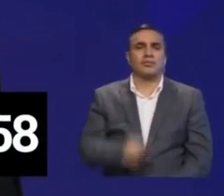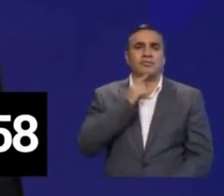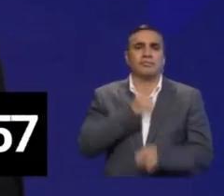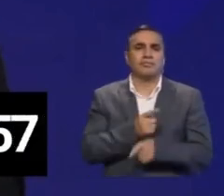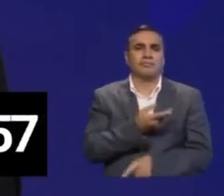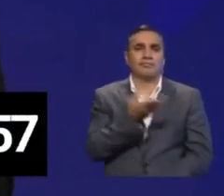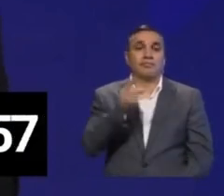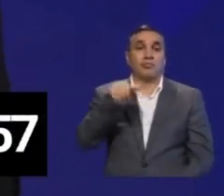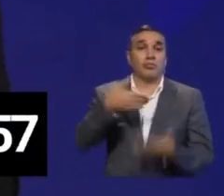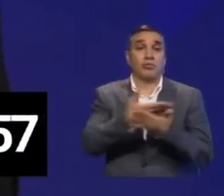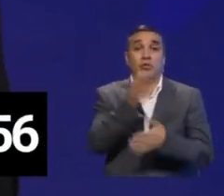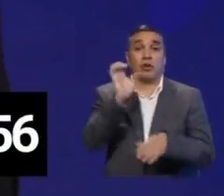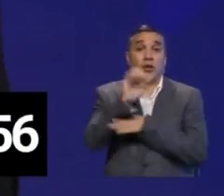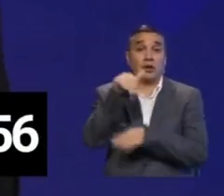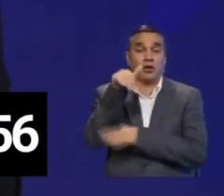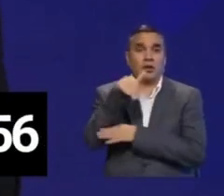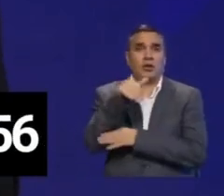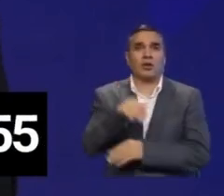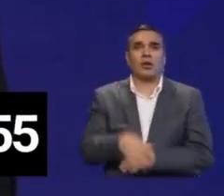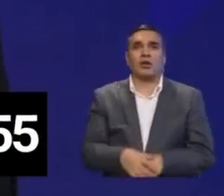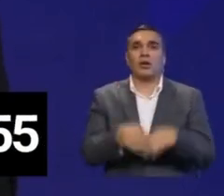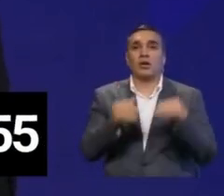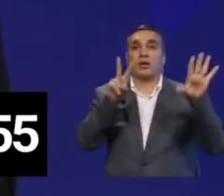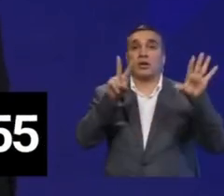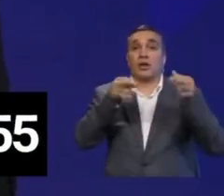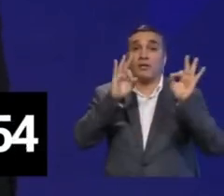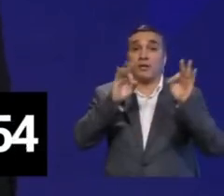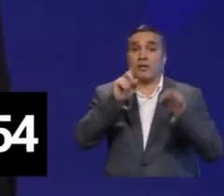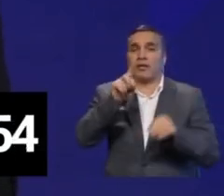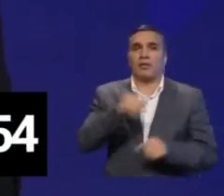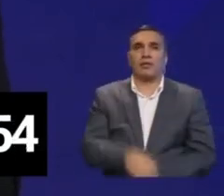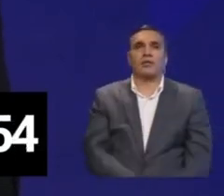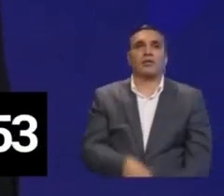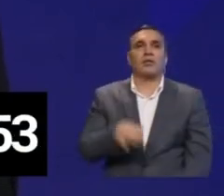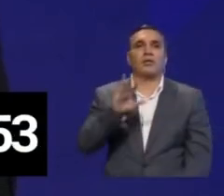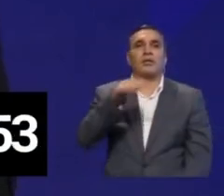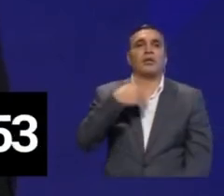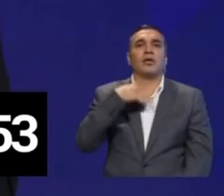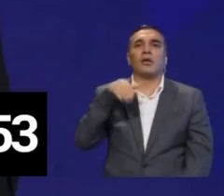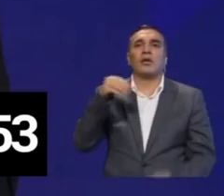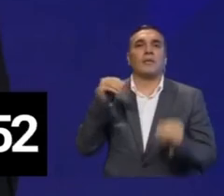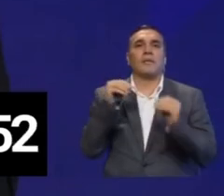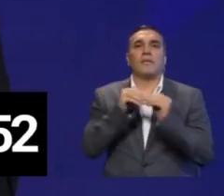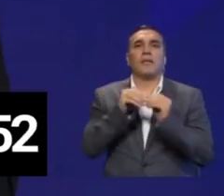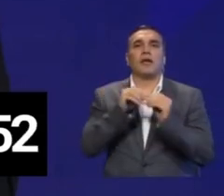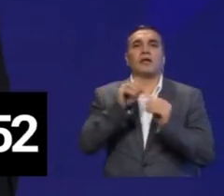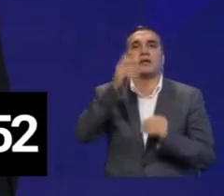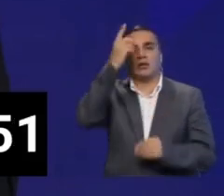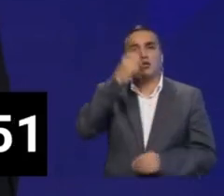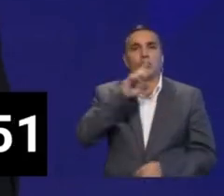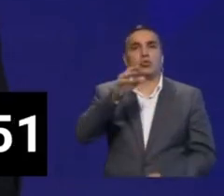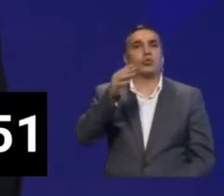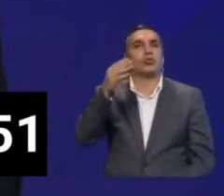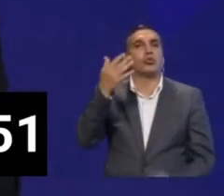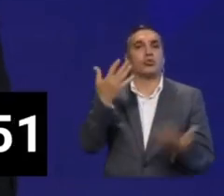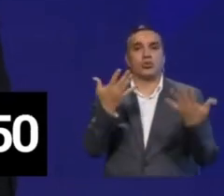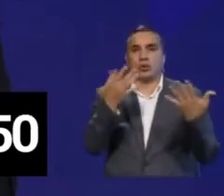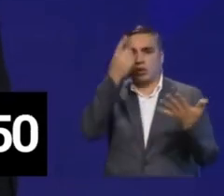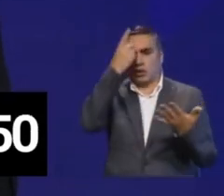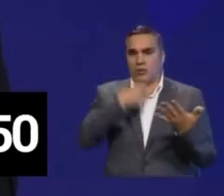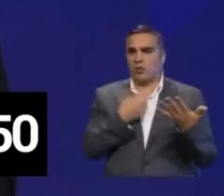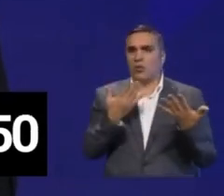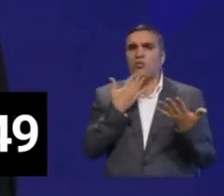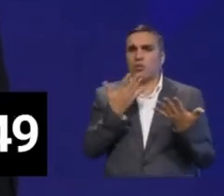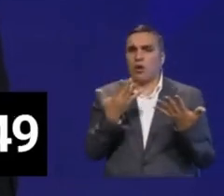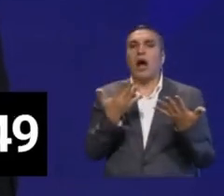Definitivamente, ecuatorianos, este 7 de febrero tienes la mayor arma en democracia en tus manos, el voto. Aquí hemos expuesto